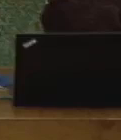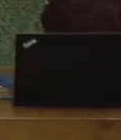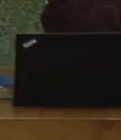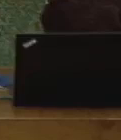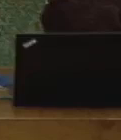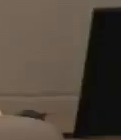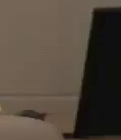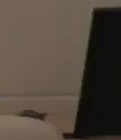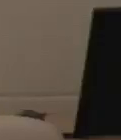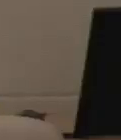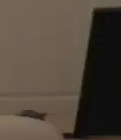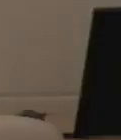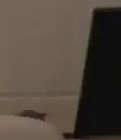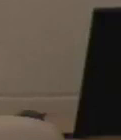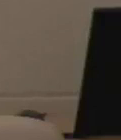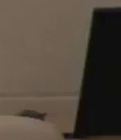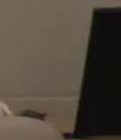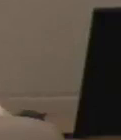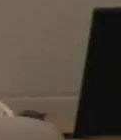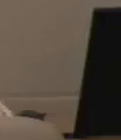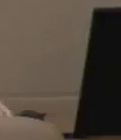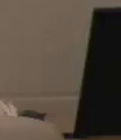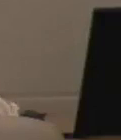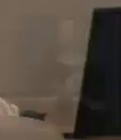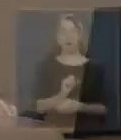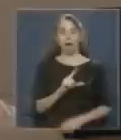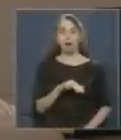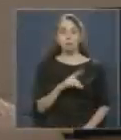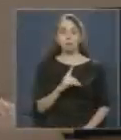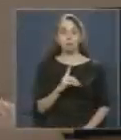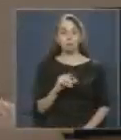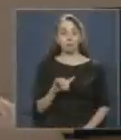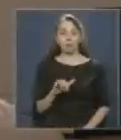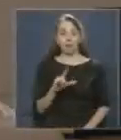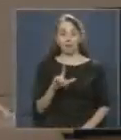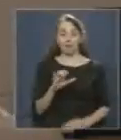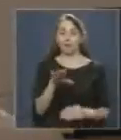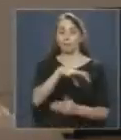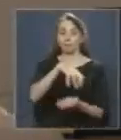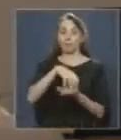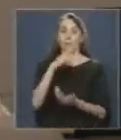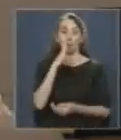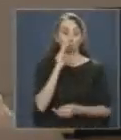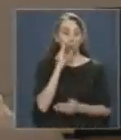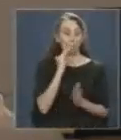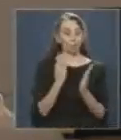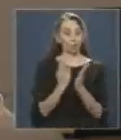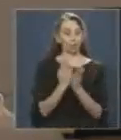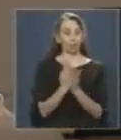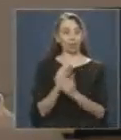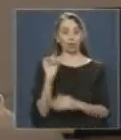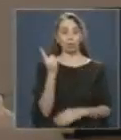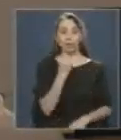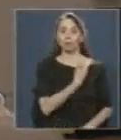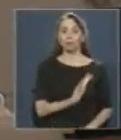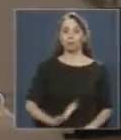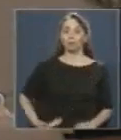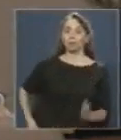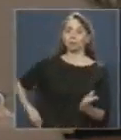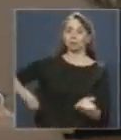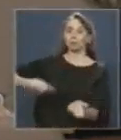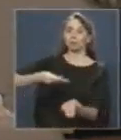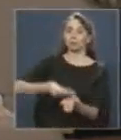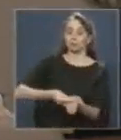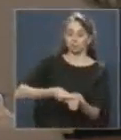Gracias, presidente. Presidente, los colegios Almondale de la región del Biobío, establecimientos particulares subvencionados